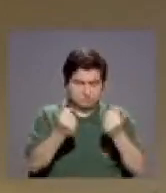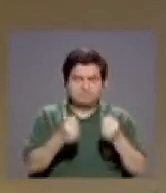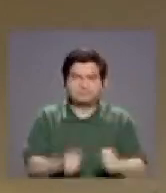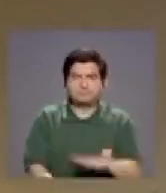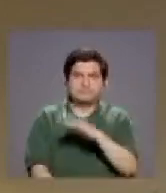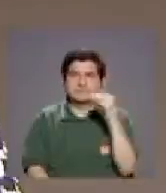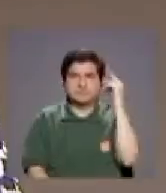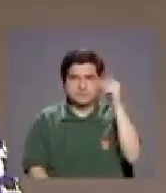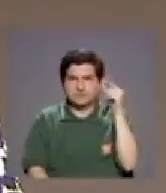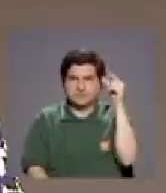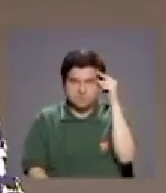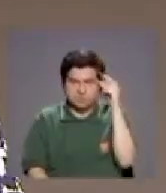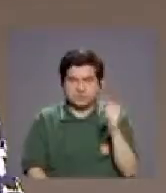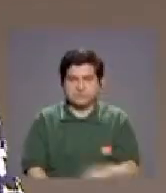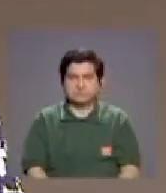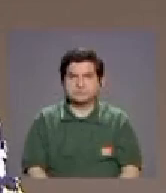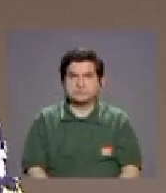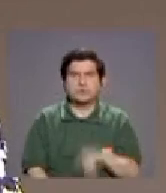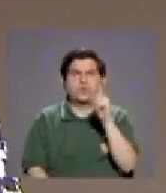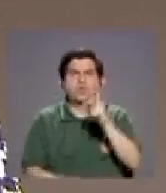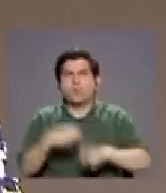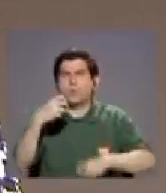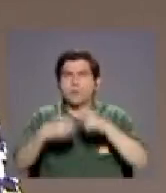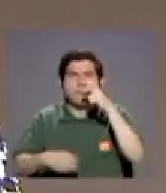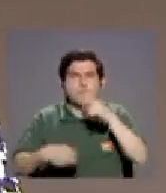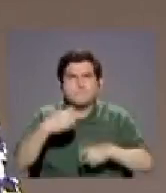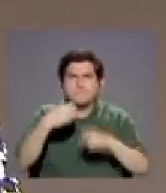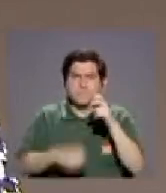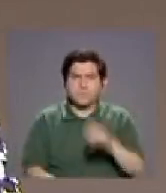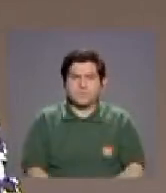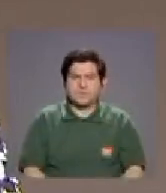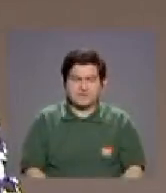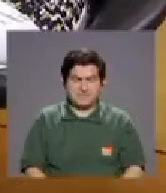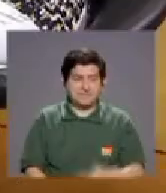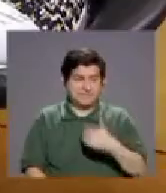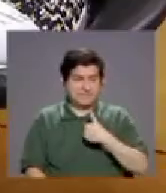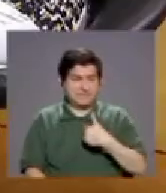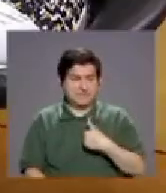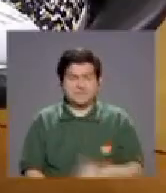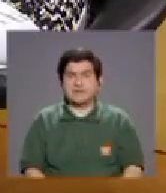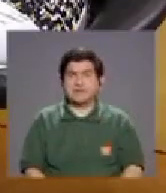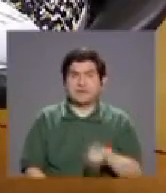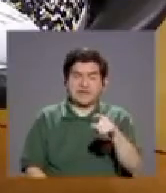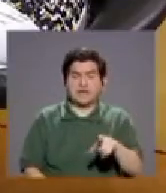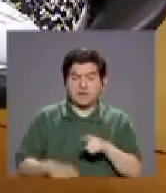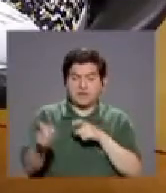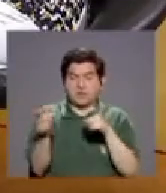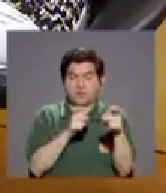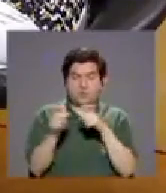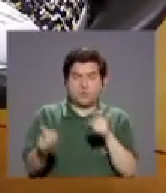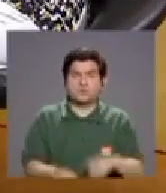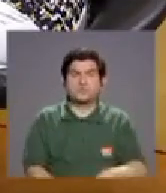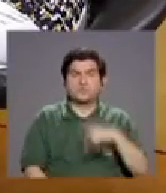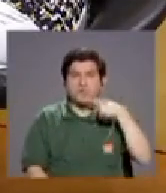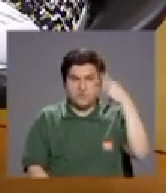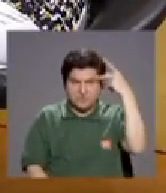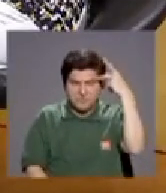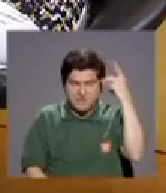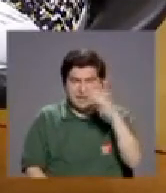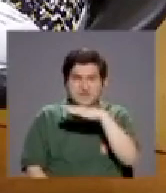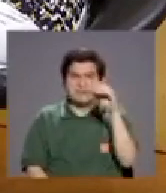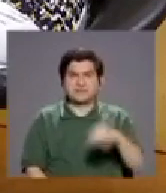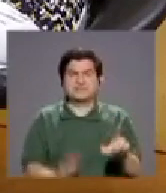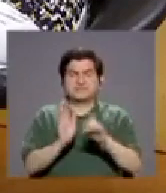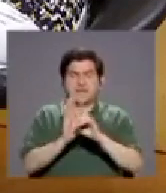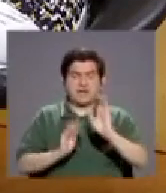ende hay un problema de conflicto entre patria potestad y el derecho del niño, que